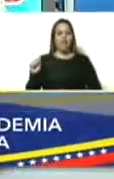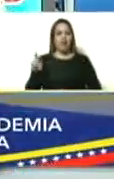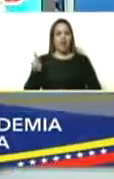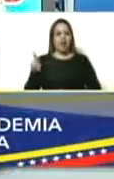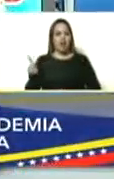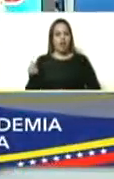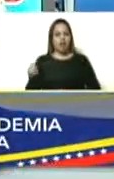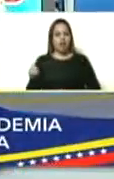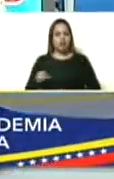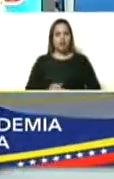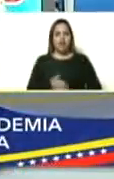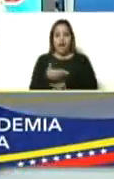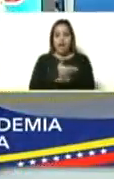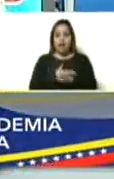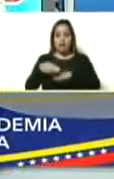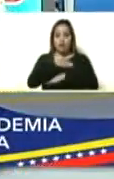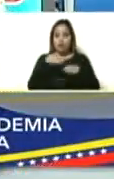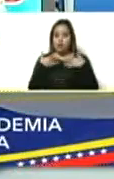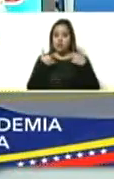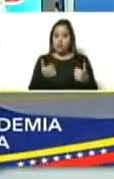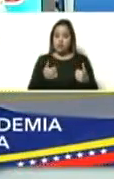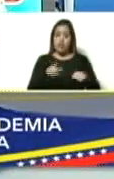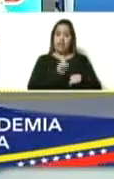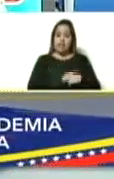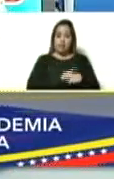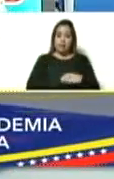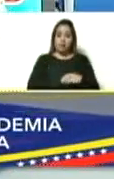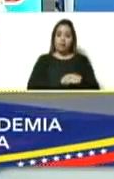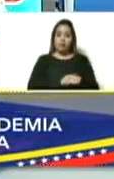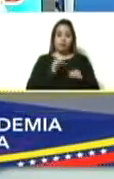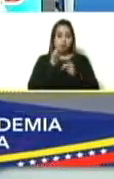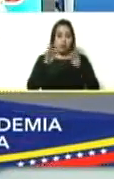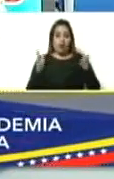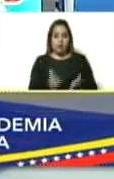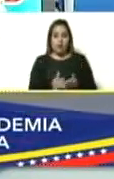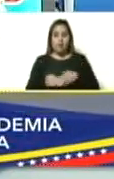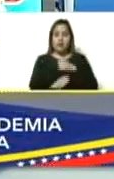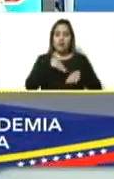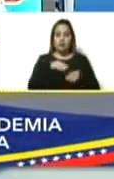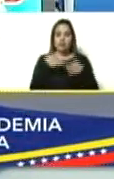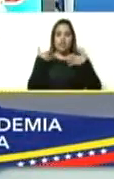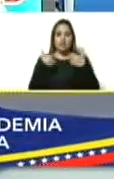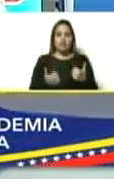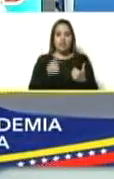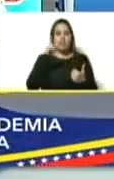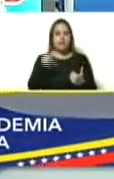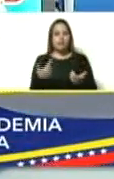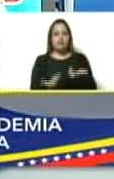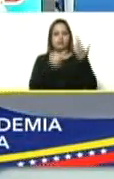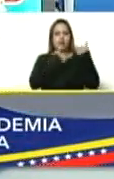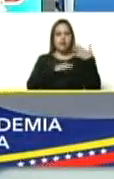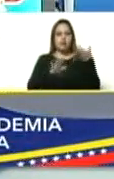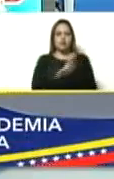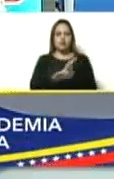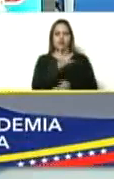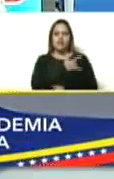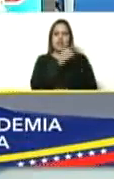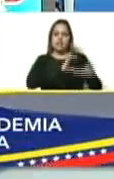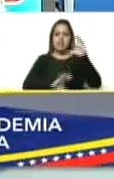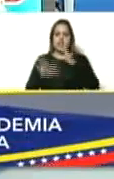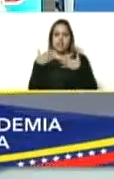fue ministro de salud en buena parte de la pandemia. Ministro de salud y rector de la Universidad de la Ciencia de la Salud.